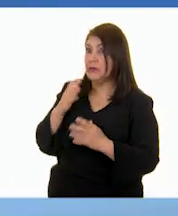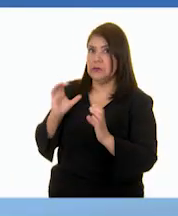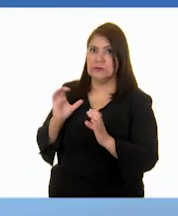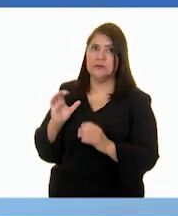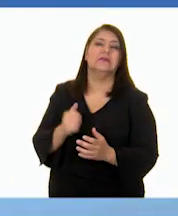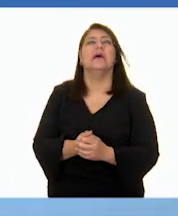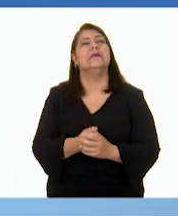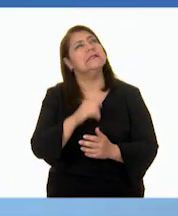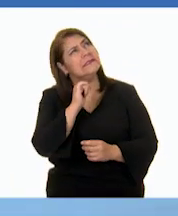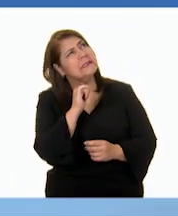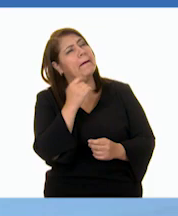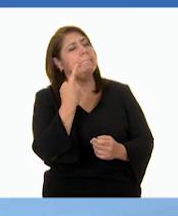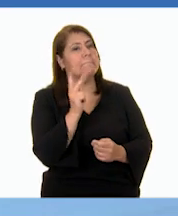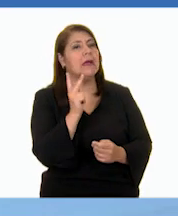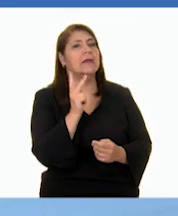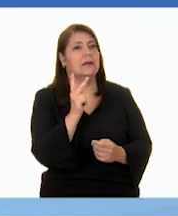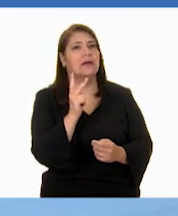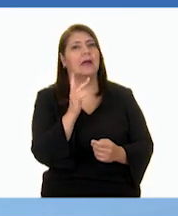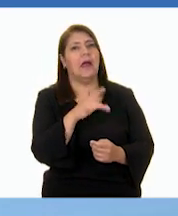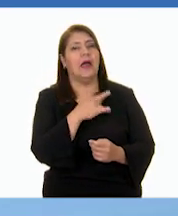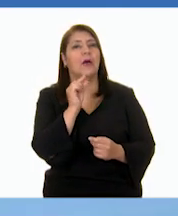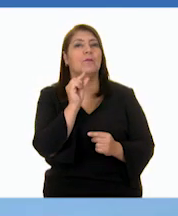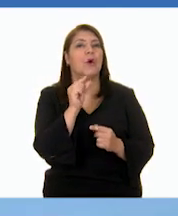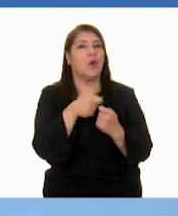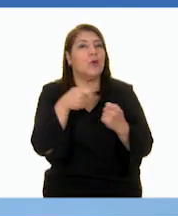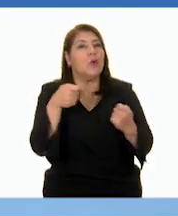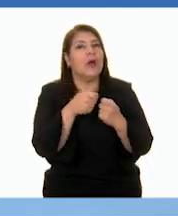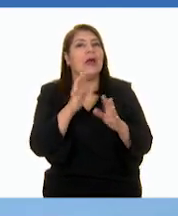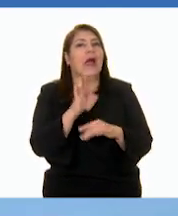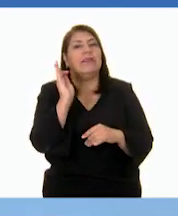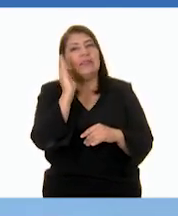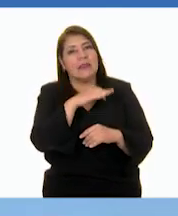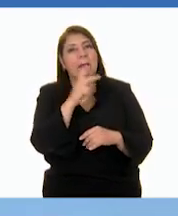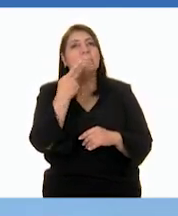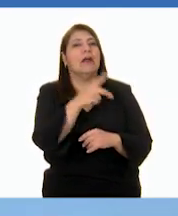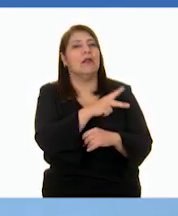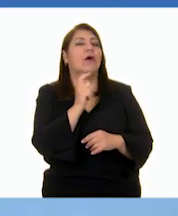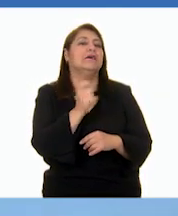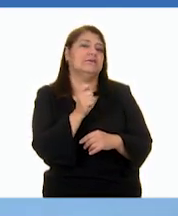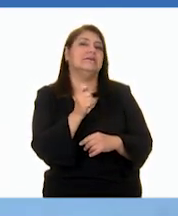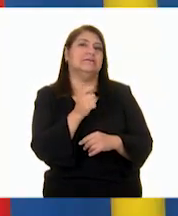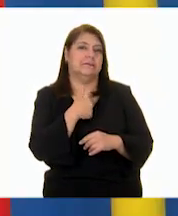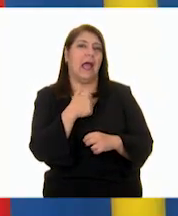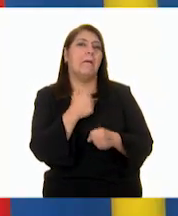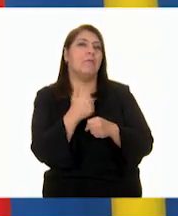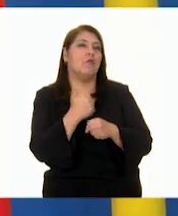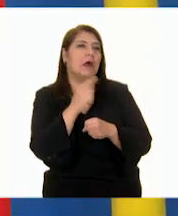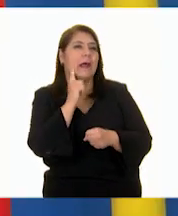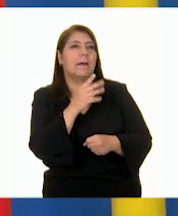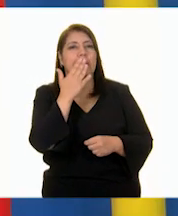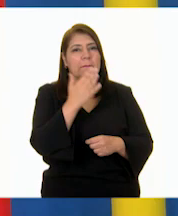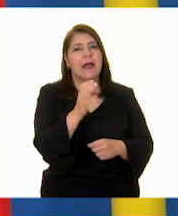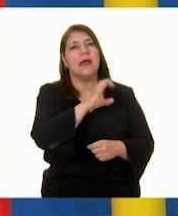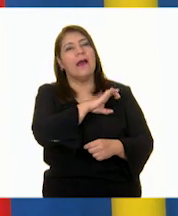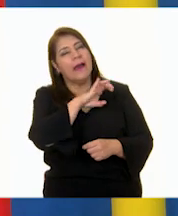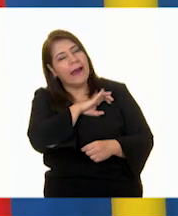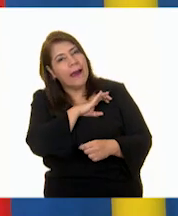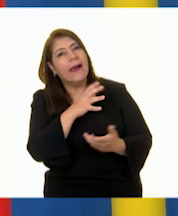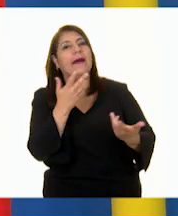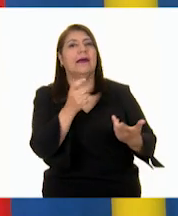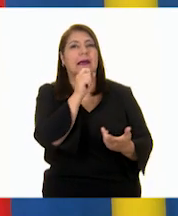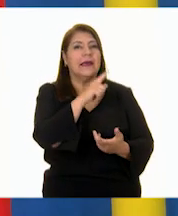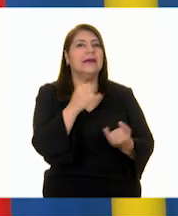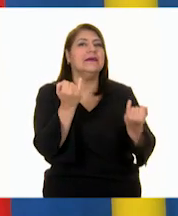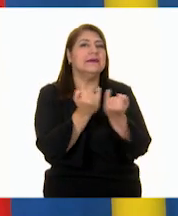Uy, bueno, aunque sus resortes ya están un poco flojitos, pero ella está muy bien. La queremos mucho y hacemos todo